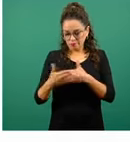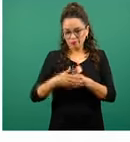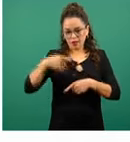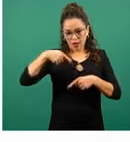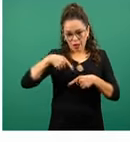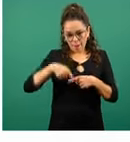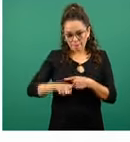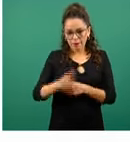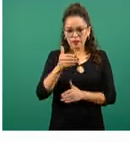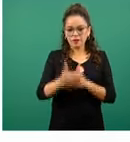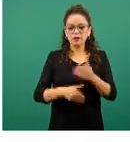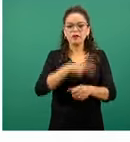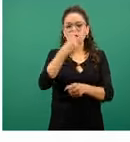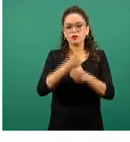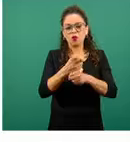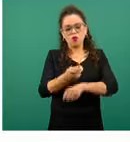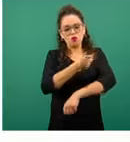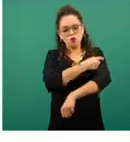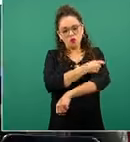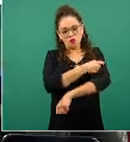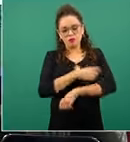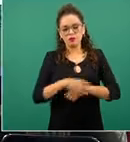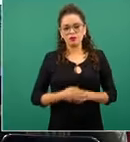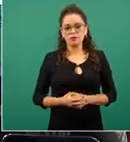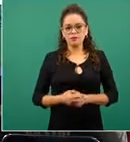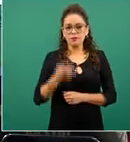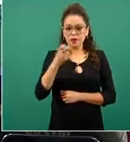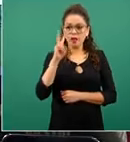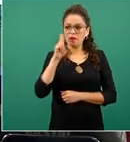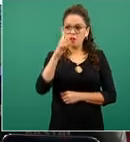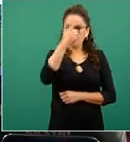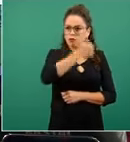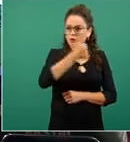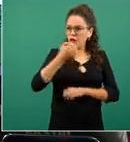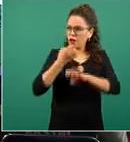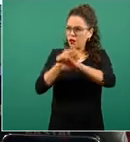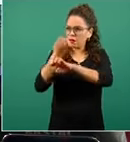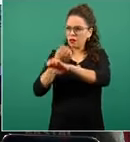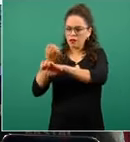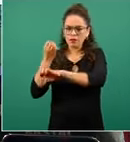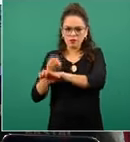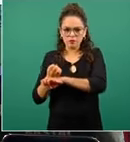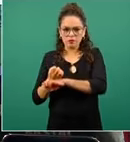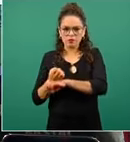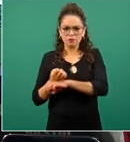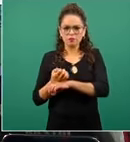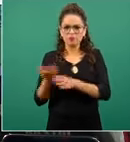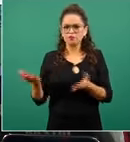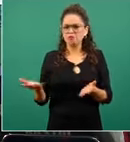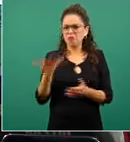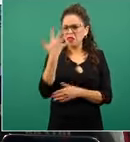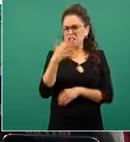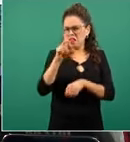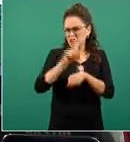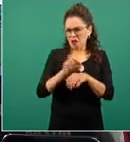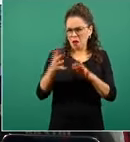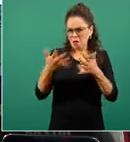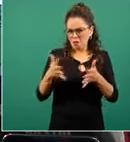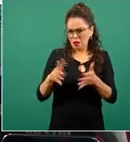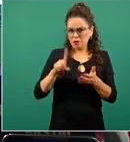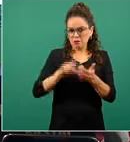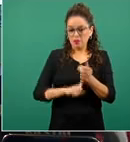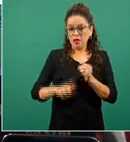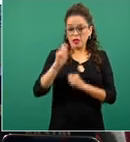avanzando segundas dosis y vemos también cómo cada una de estas entidades de hace alguna semana, 10 días de haber estado abajo